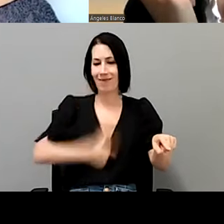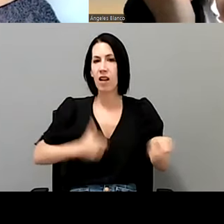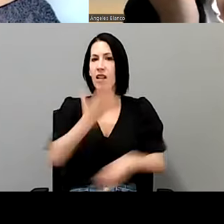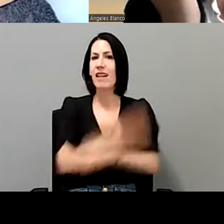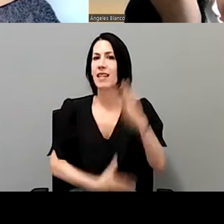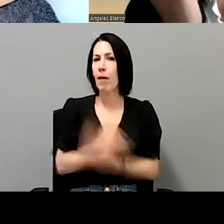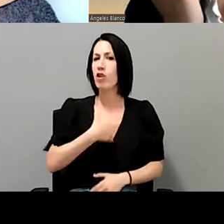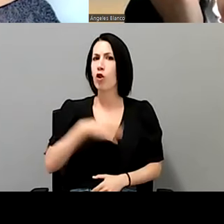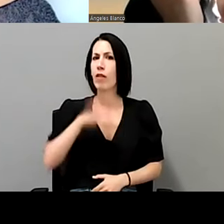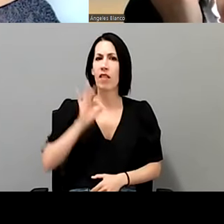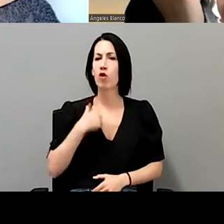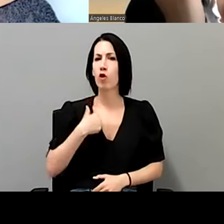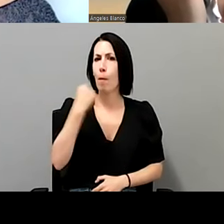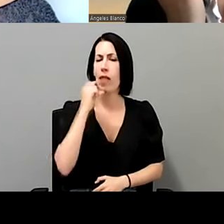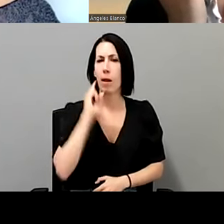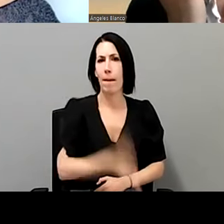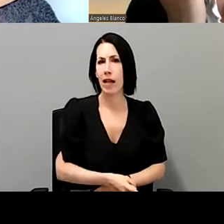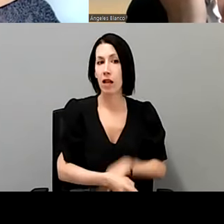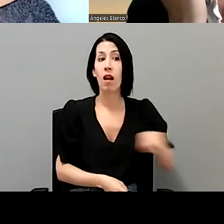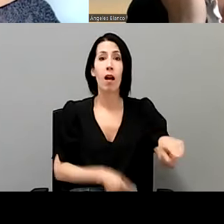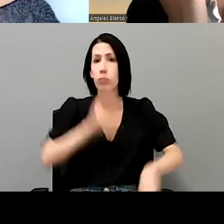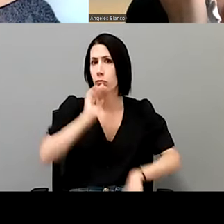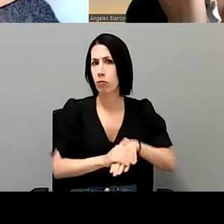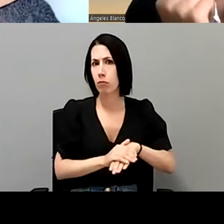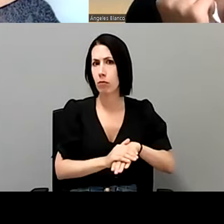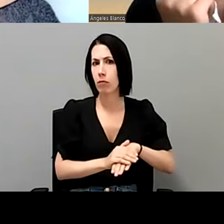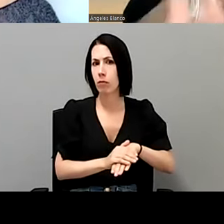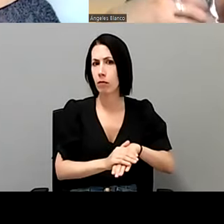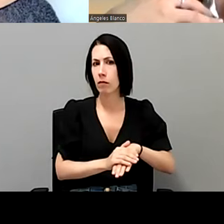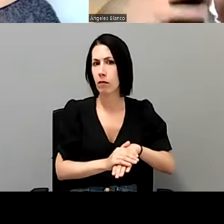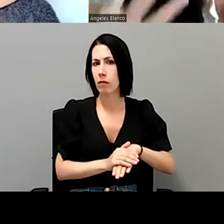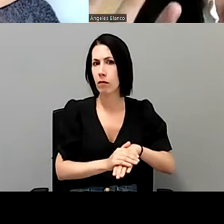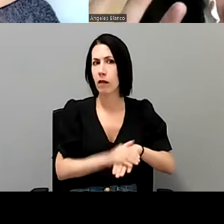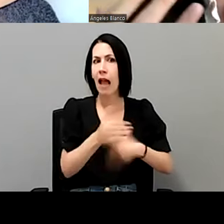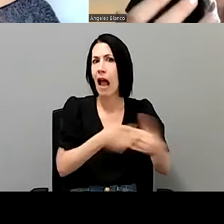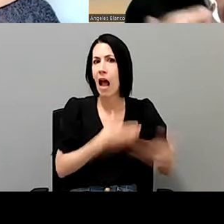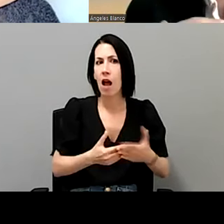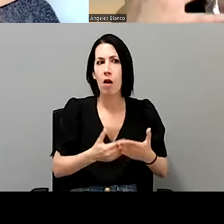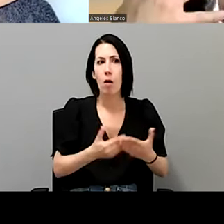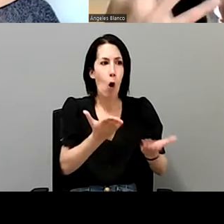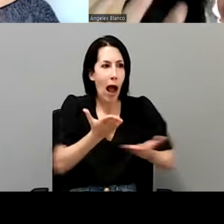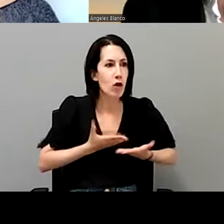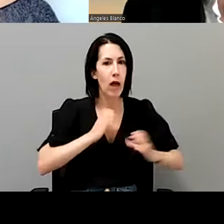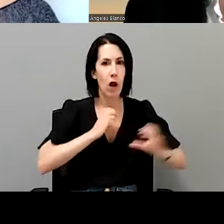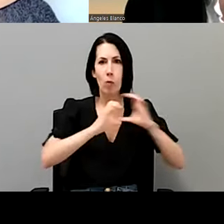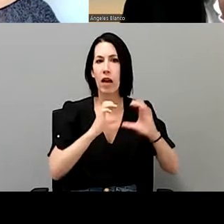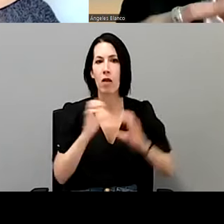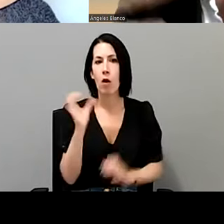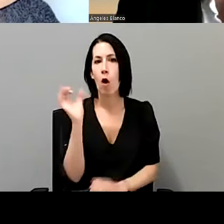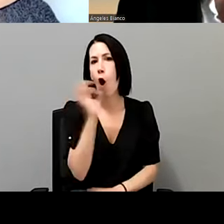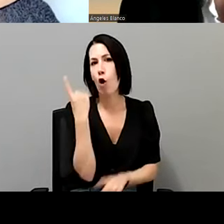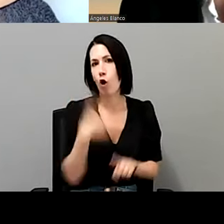persona. Y el asistente personal se limita a ser pies, manos o ayuda a la comunicación o